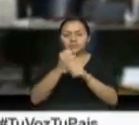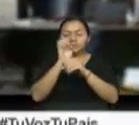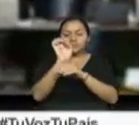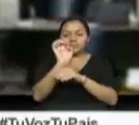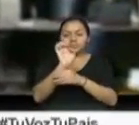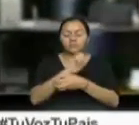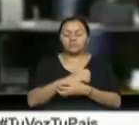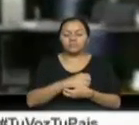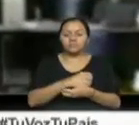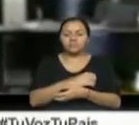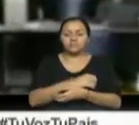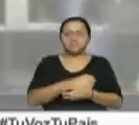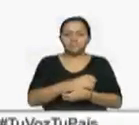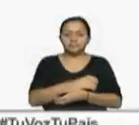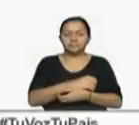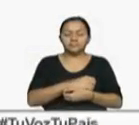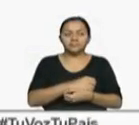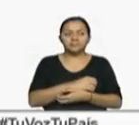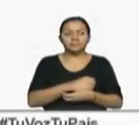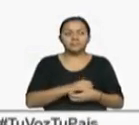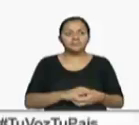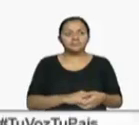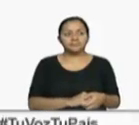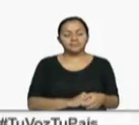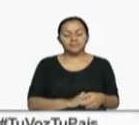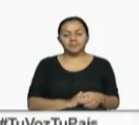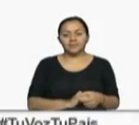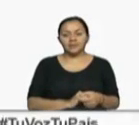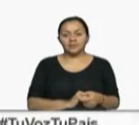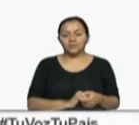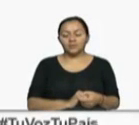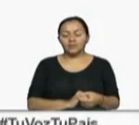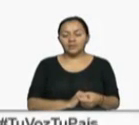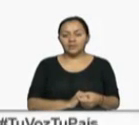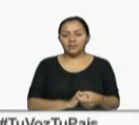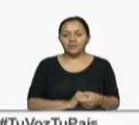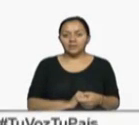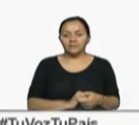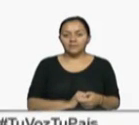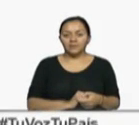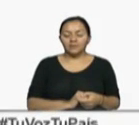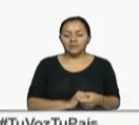patria. Con la fe de Poncho y de piel,